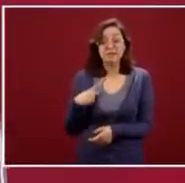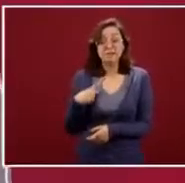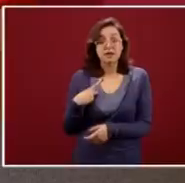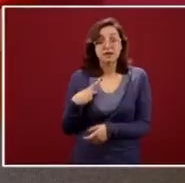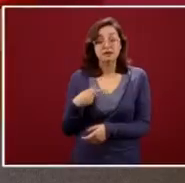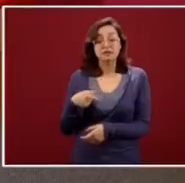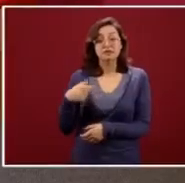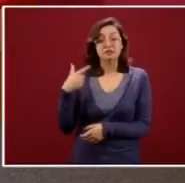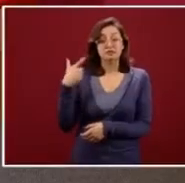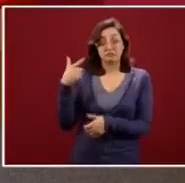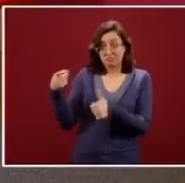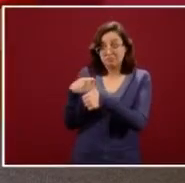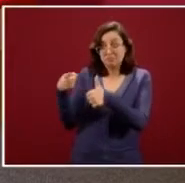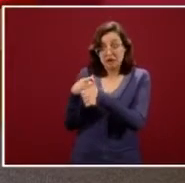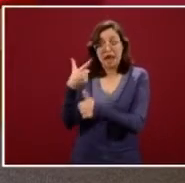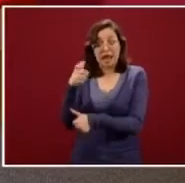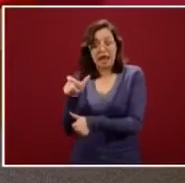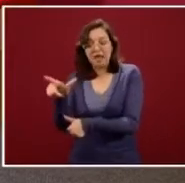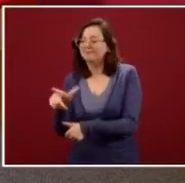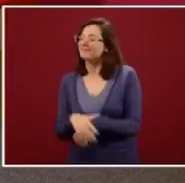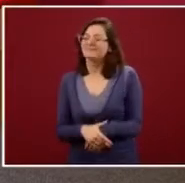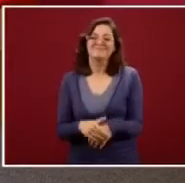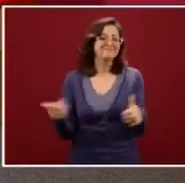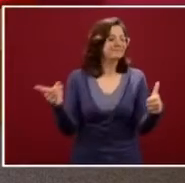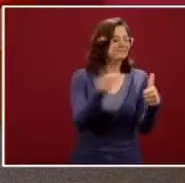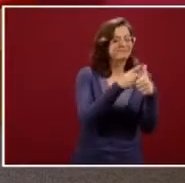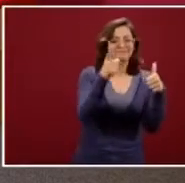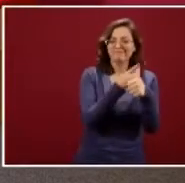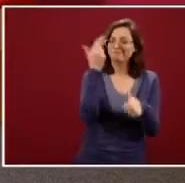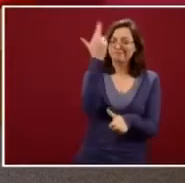es alcohol gel. La primera opción es agua y jabón.